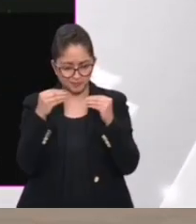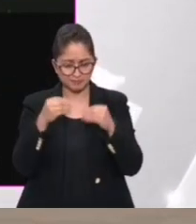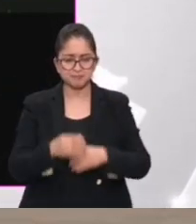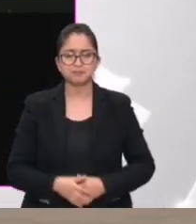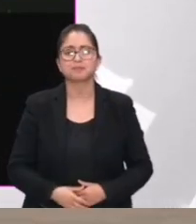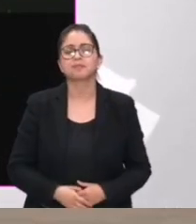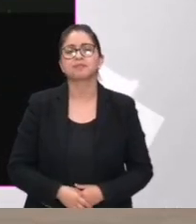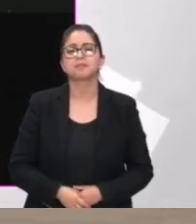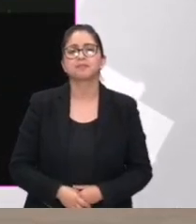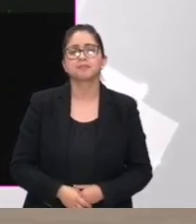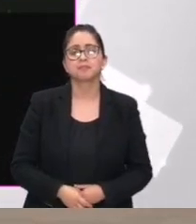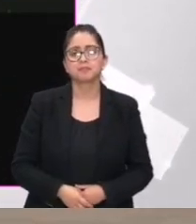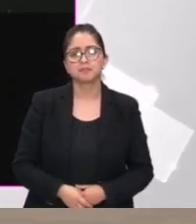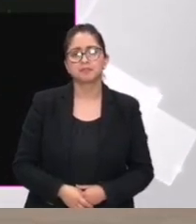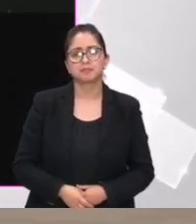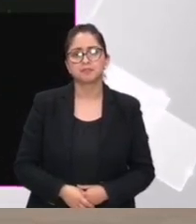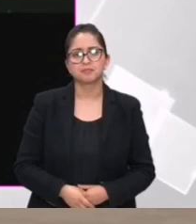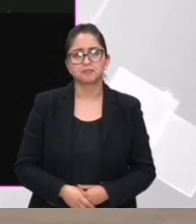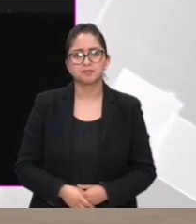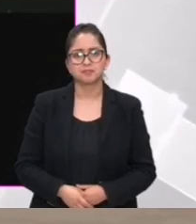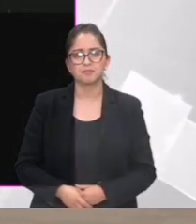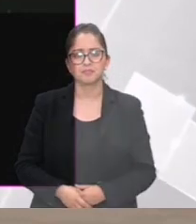tiene claro...